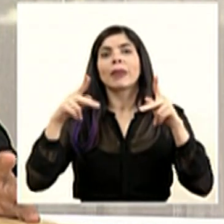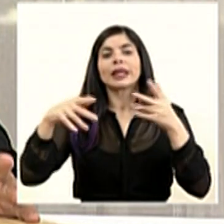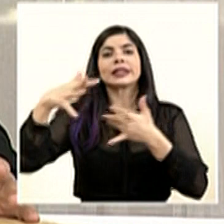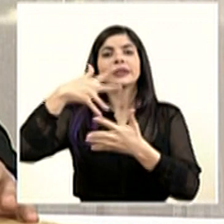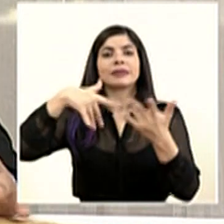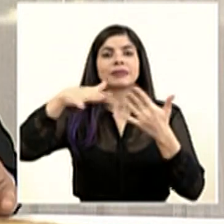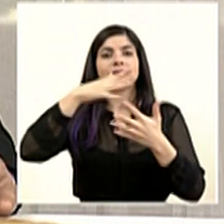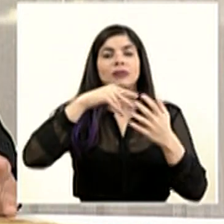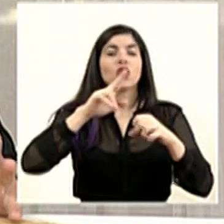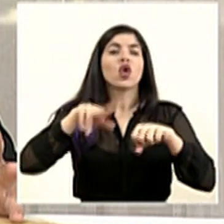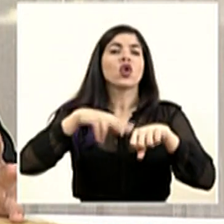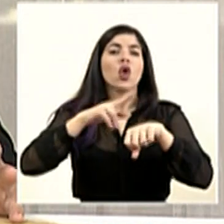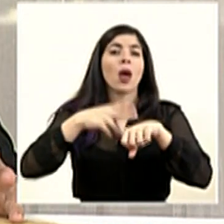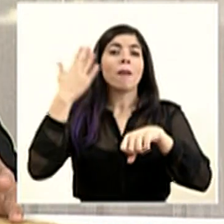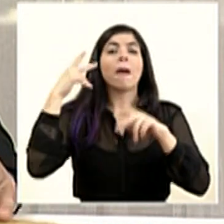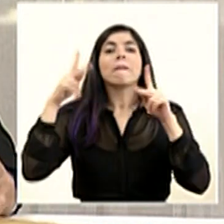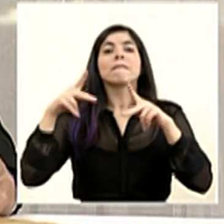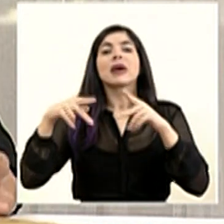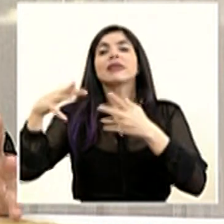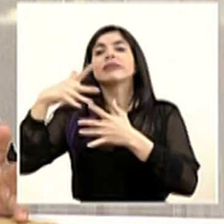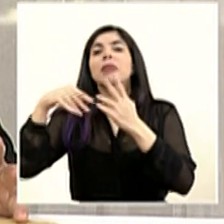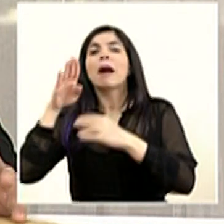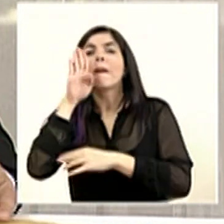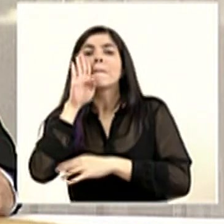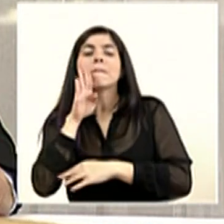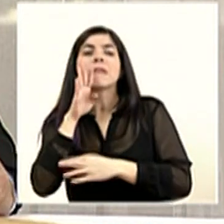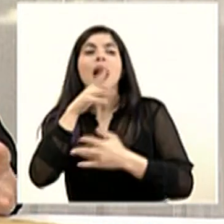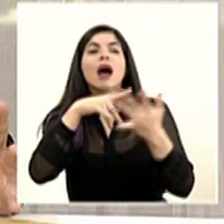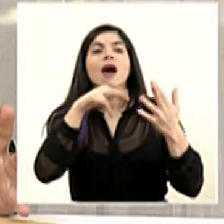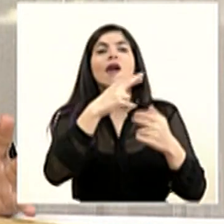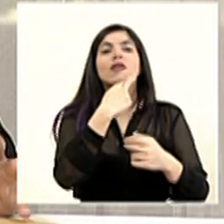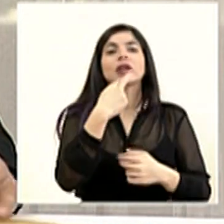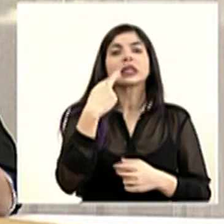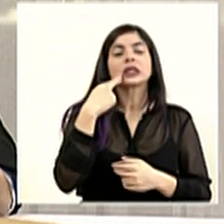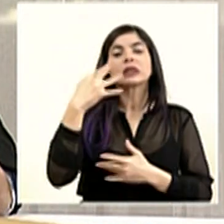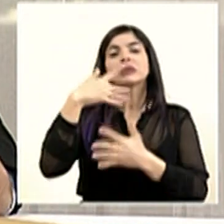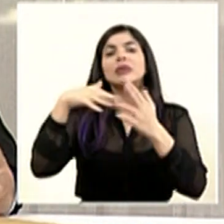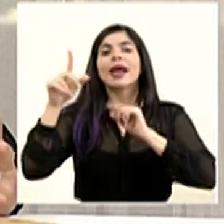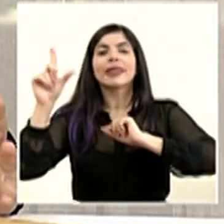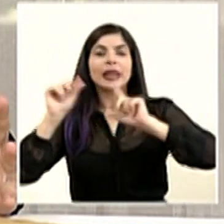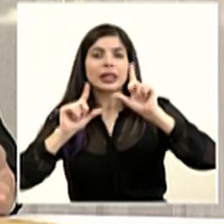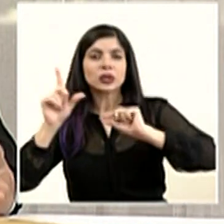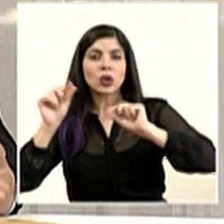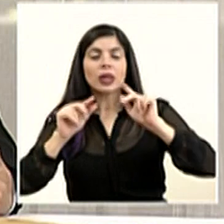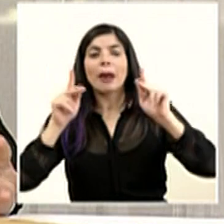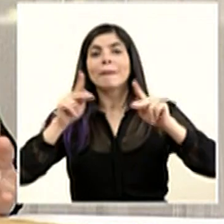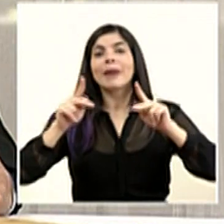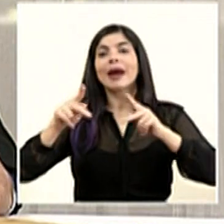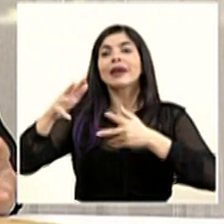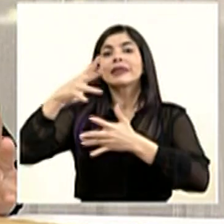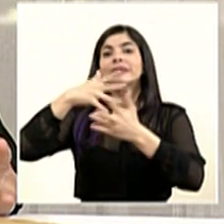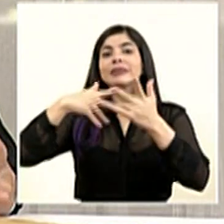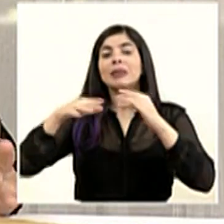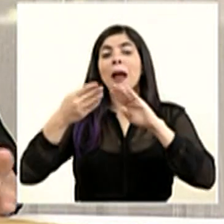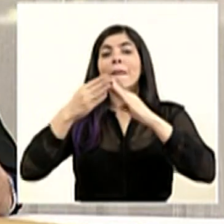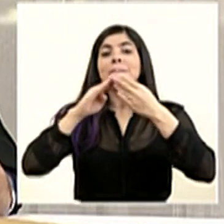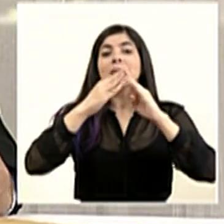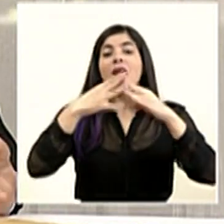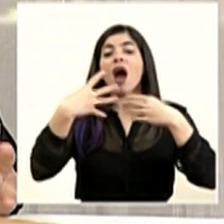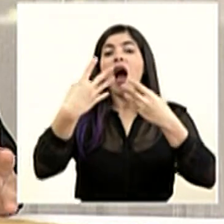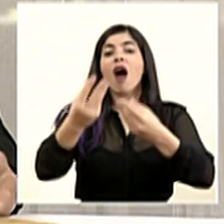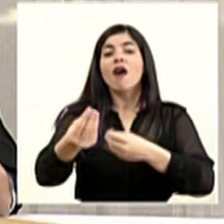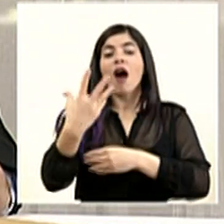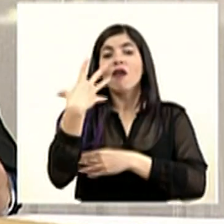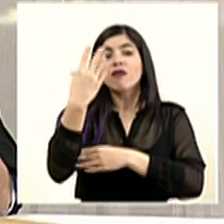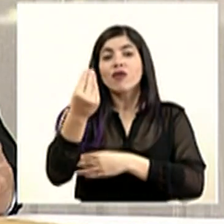situaciones ordinarias, gente que se reúne en bares, gente que se reúne en restaurantes, gente que se reúne en discotecas, gente que se reúne en las barriadas, en las afueras,